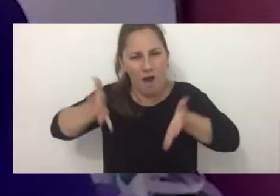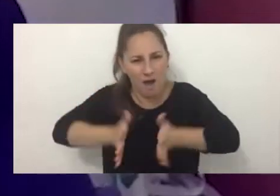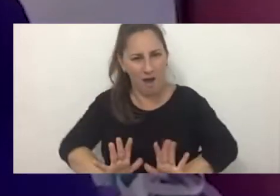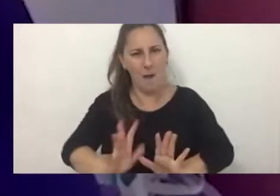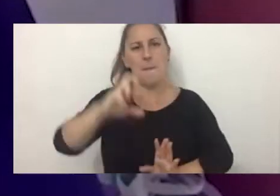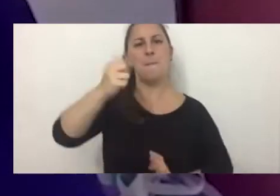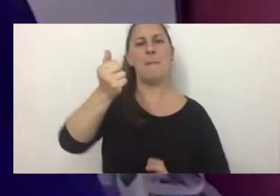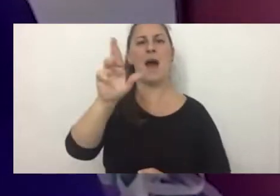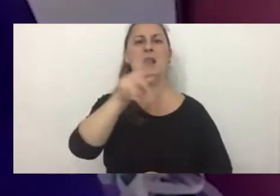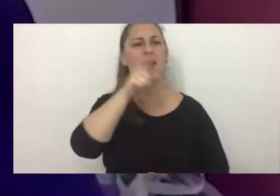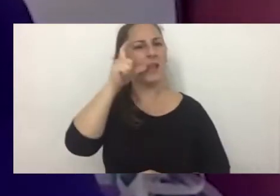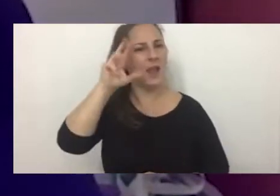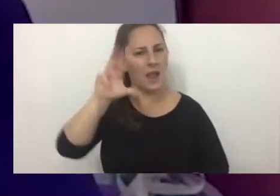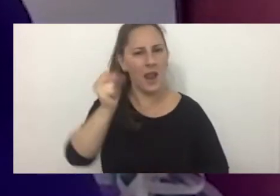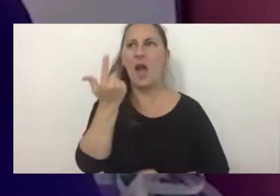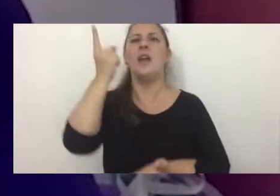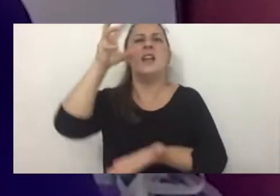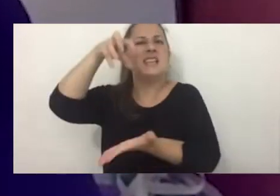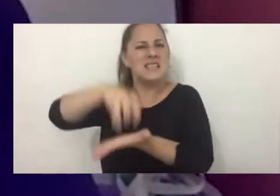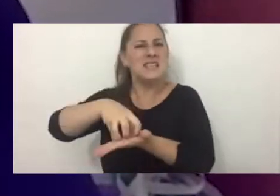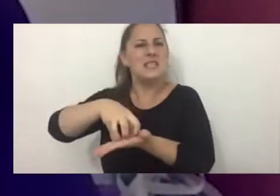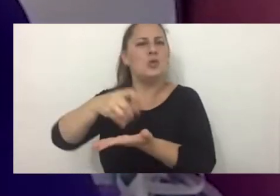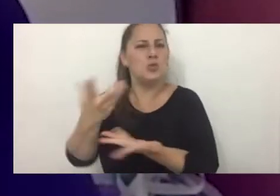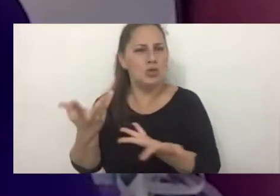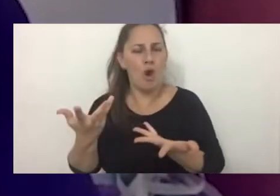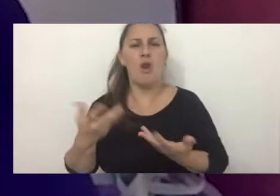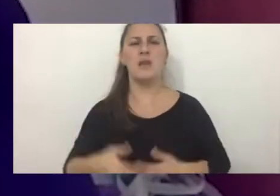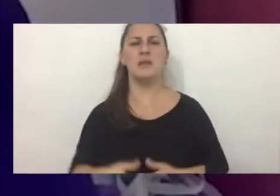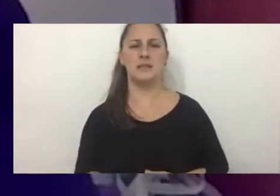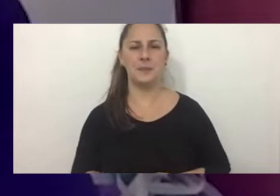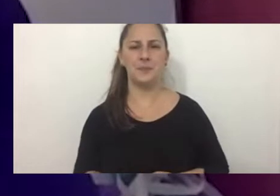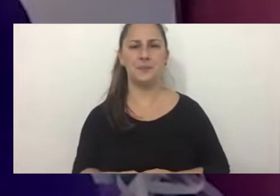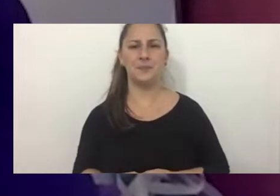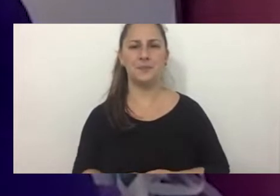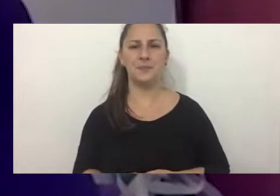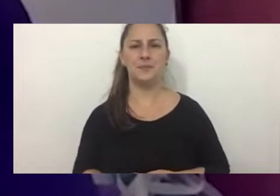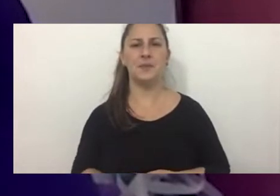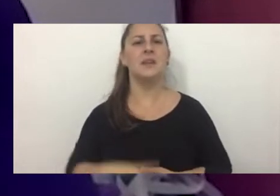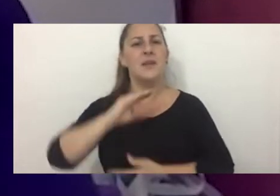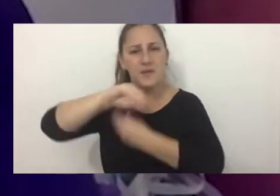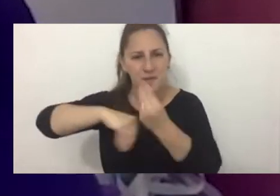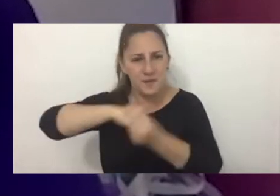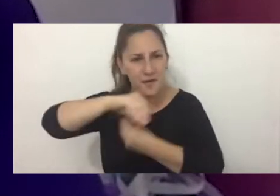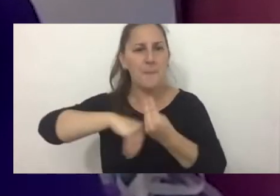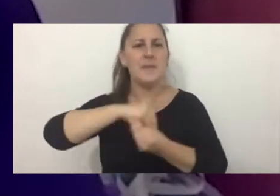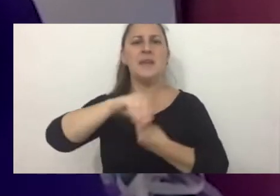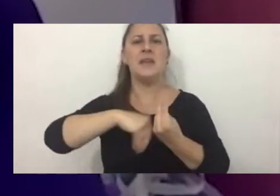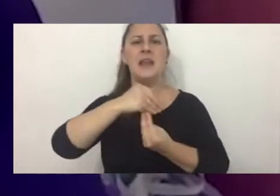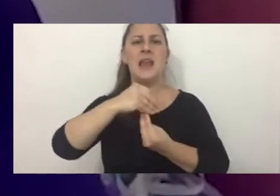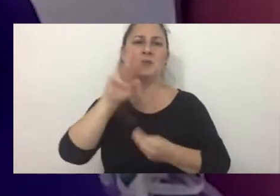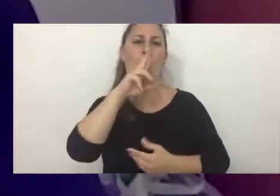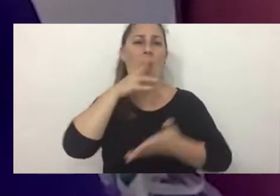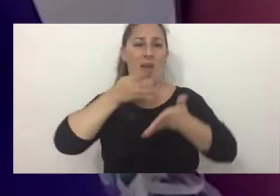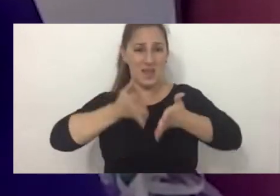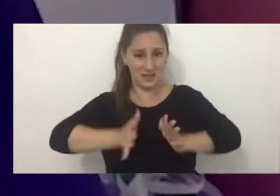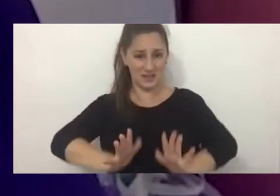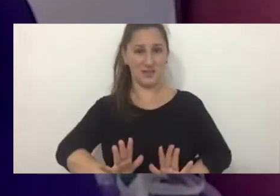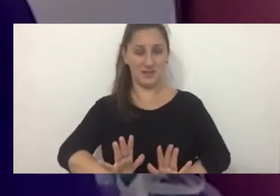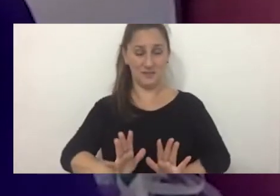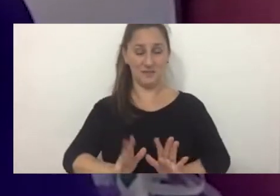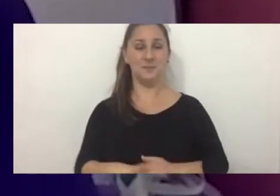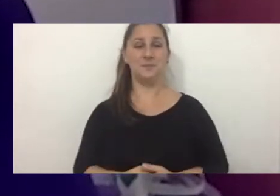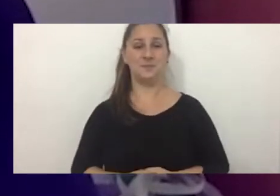Bueno, en esta charla, más allá de hablar de eso, vamos a hacer como una breve reseña